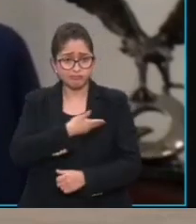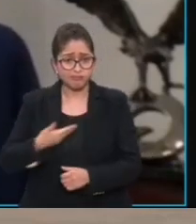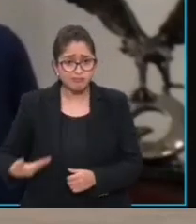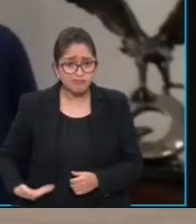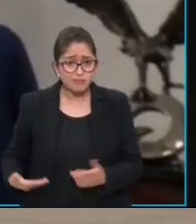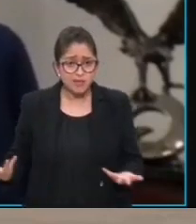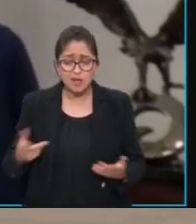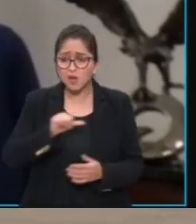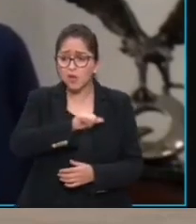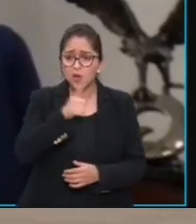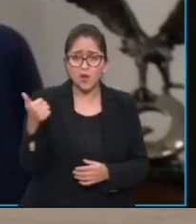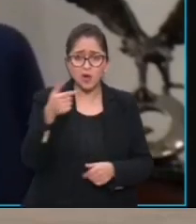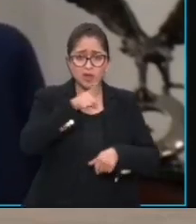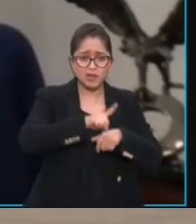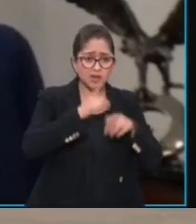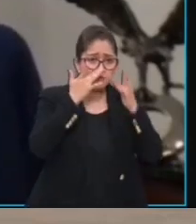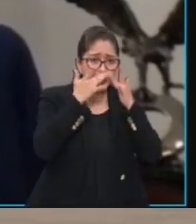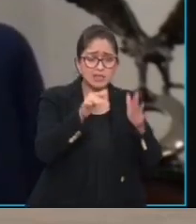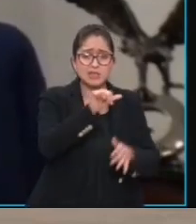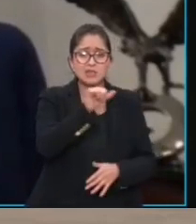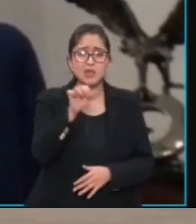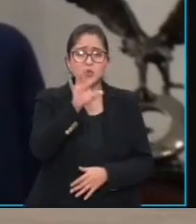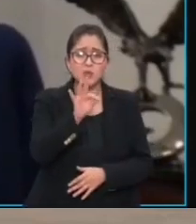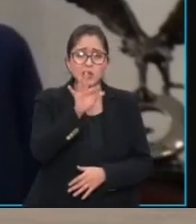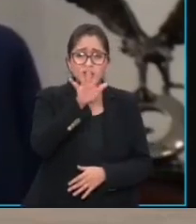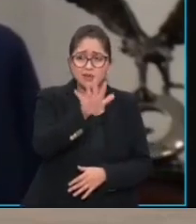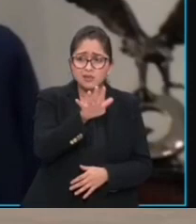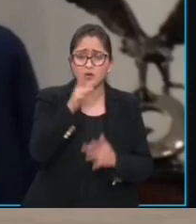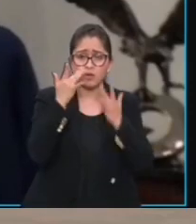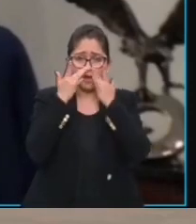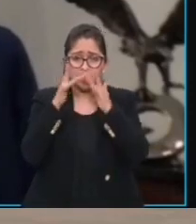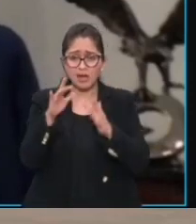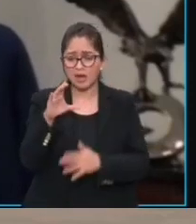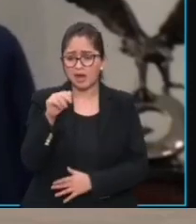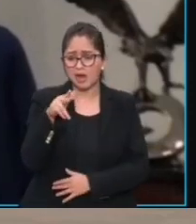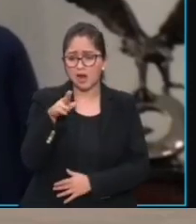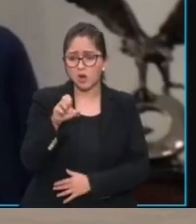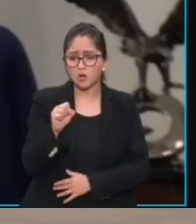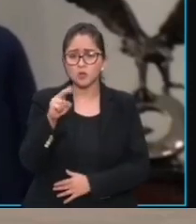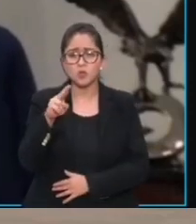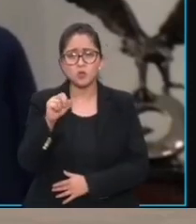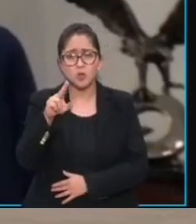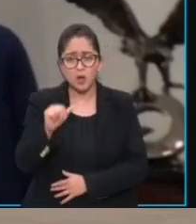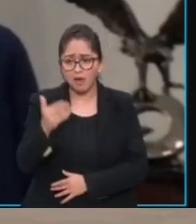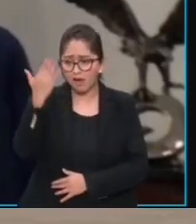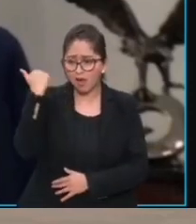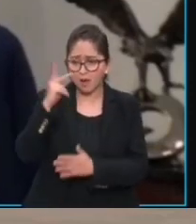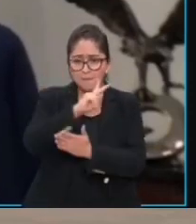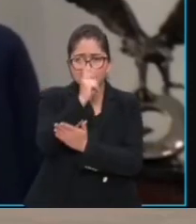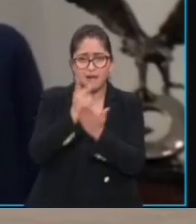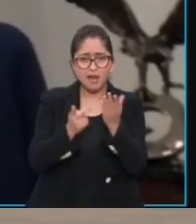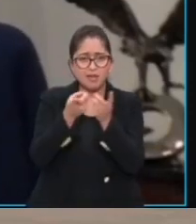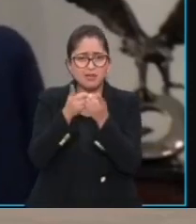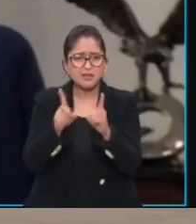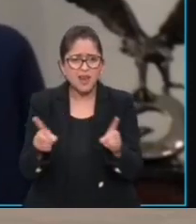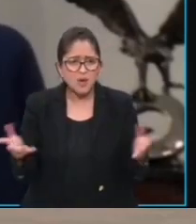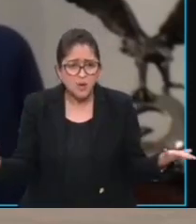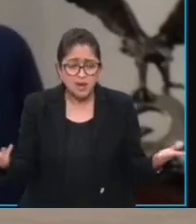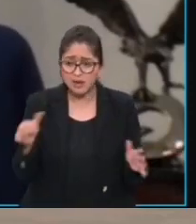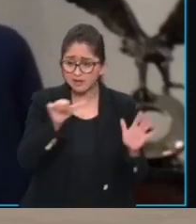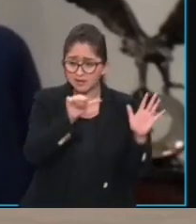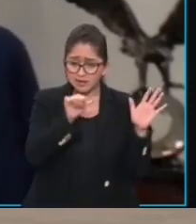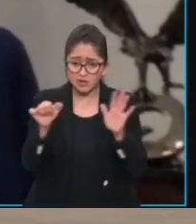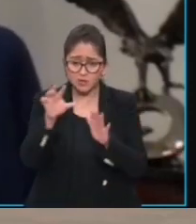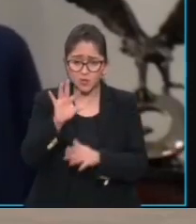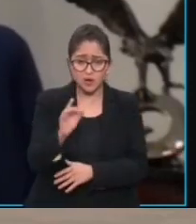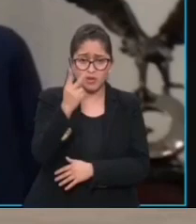renunció el director del IMSS, 645 que le renunció Carlos Ursúa cuando presentaron un Plan Nacional de Desarrollo, que hace